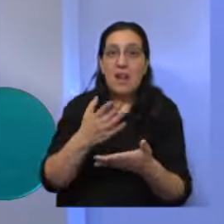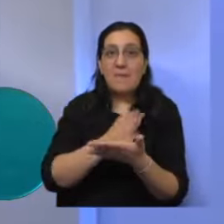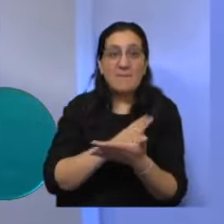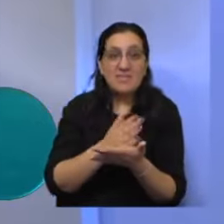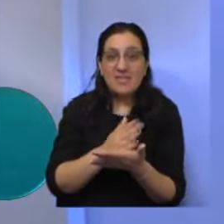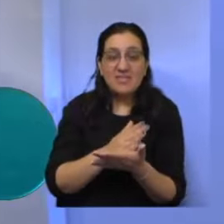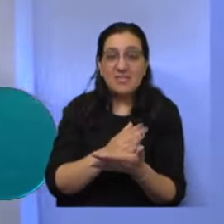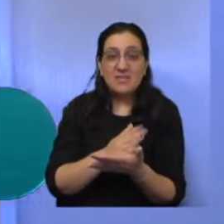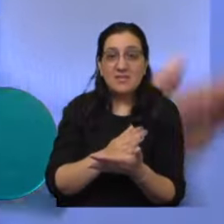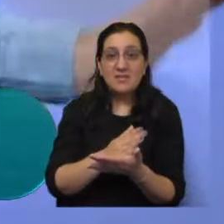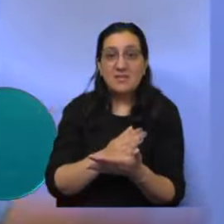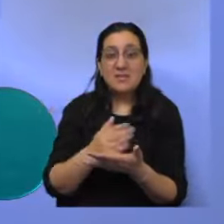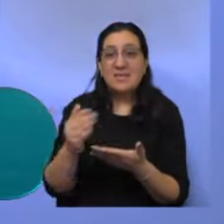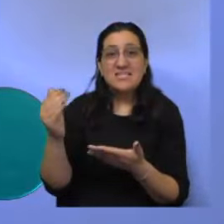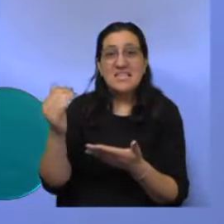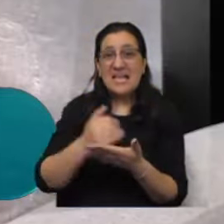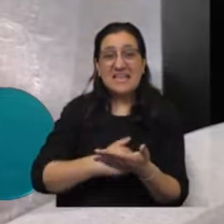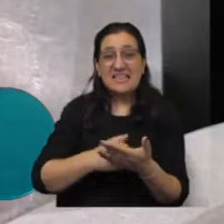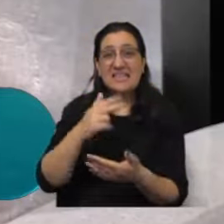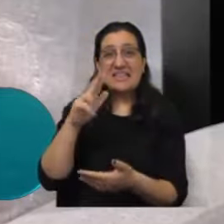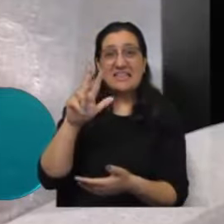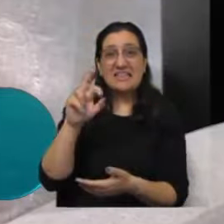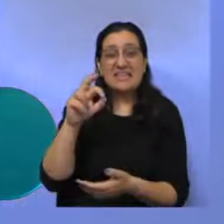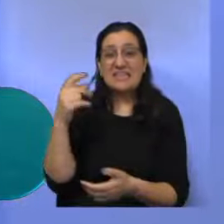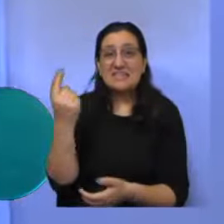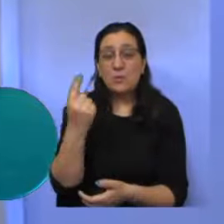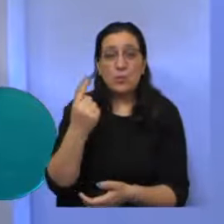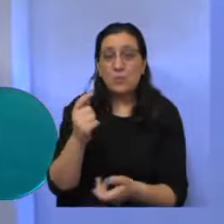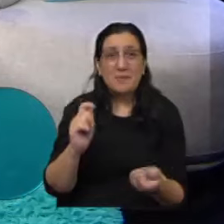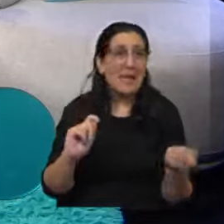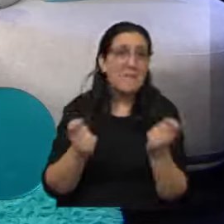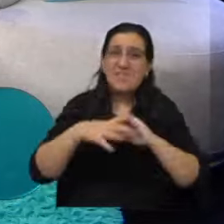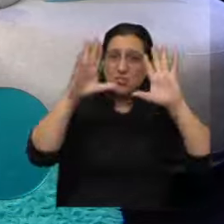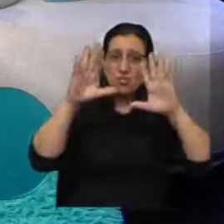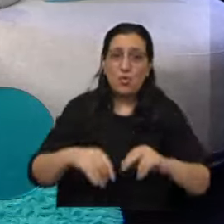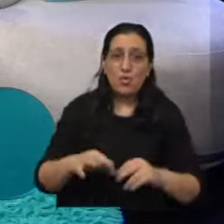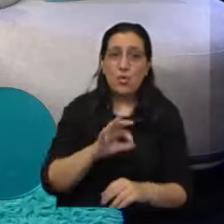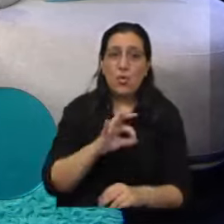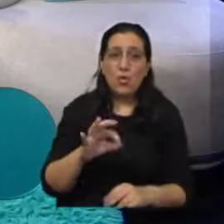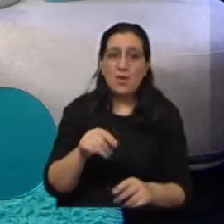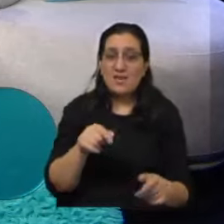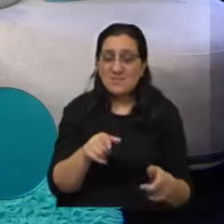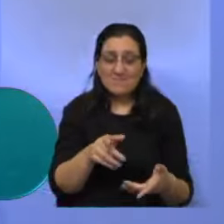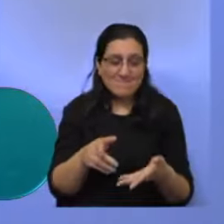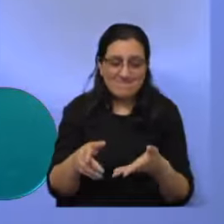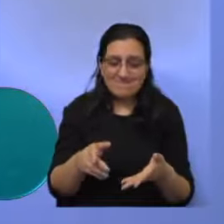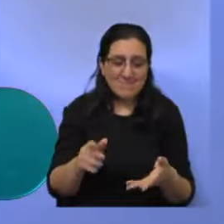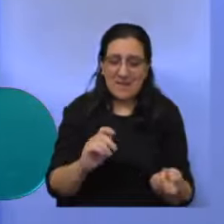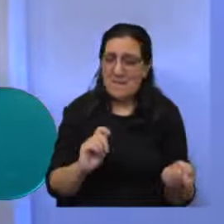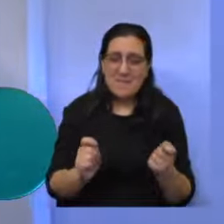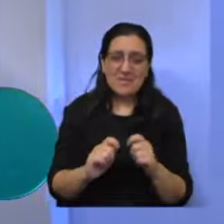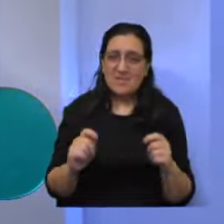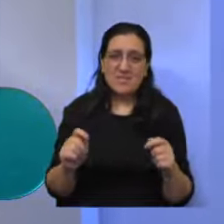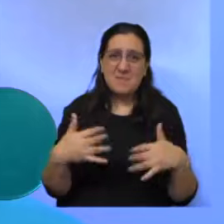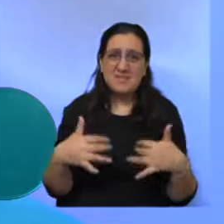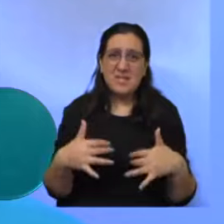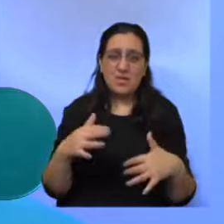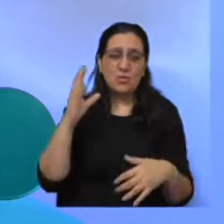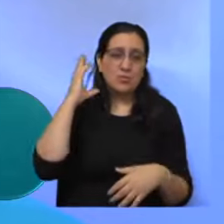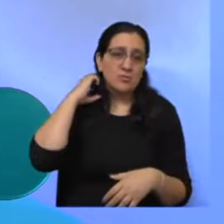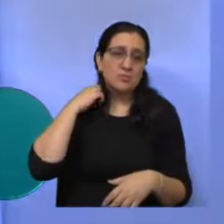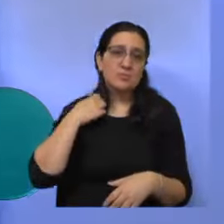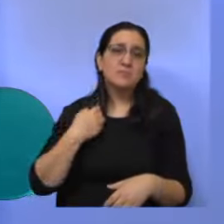30 segundos, me descuajeringaste todo. Claro. O me moviste la media esta que tengo que... Y me moviste todo. Te pones loca como